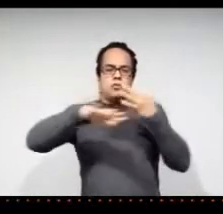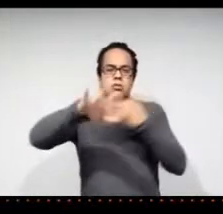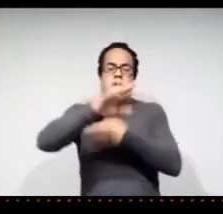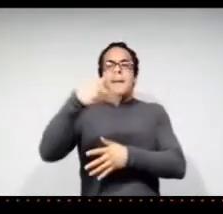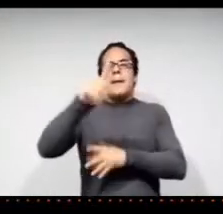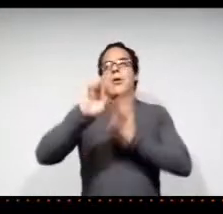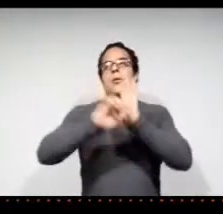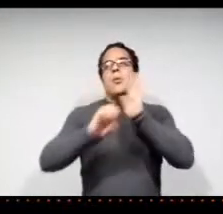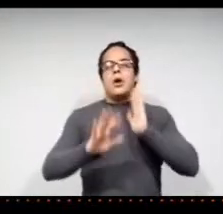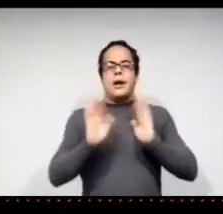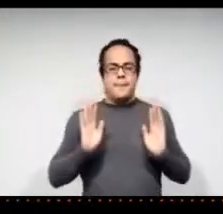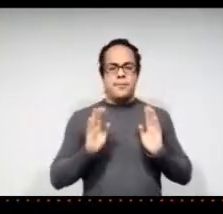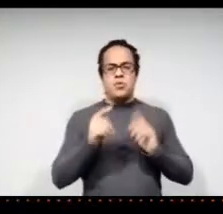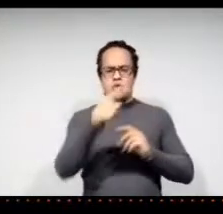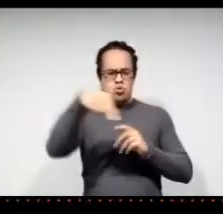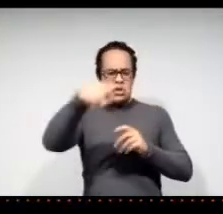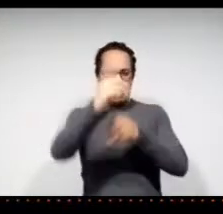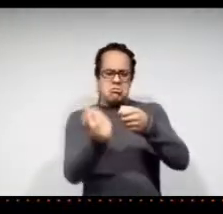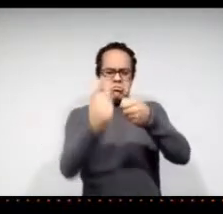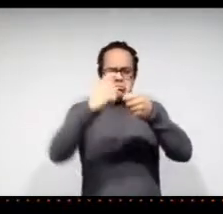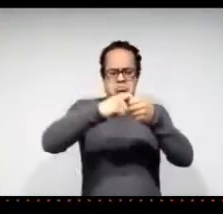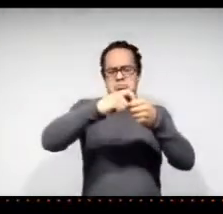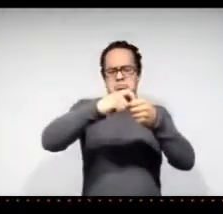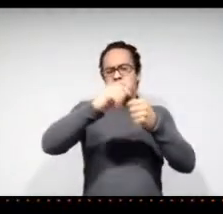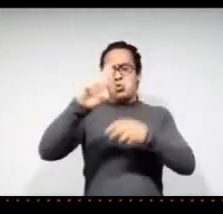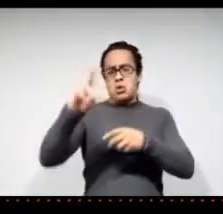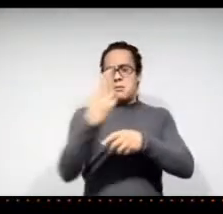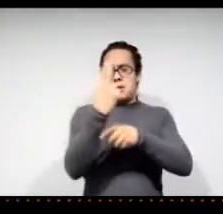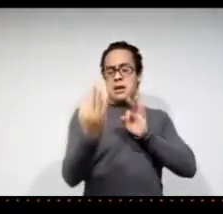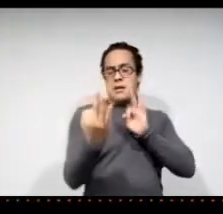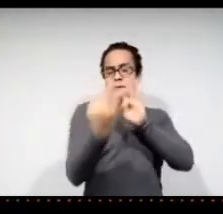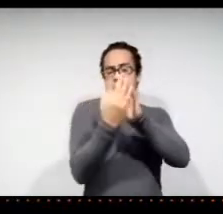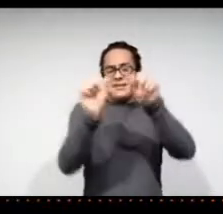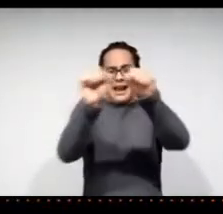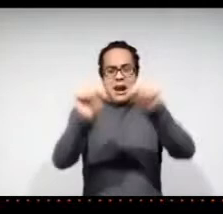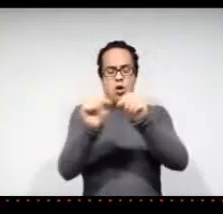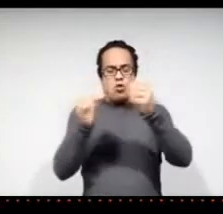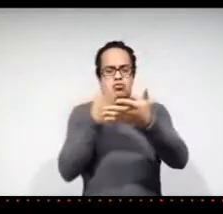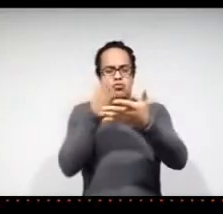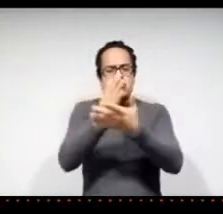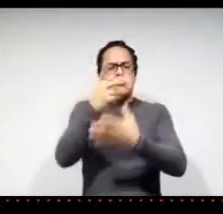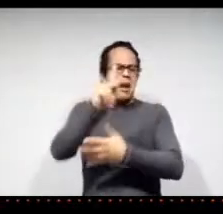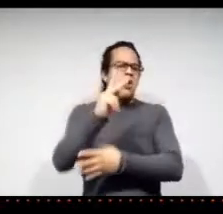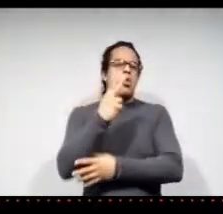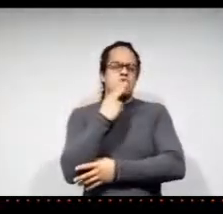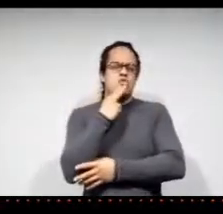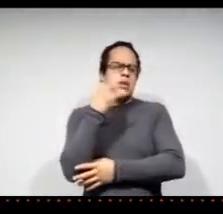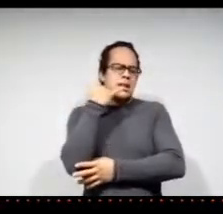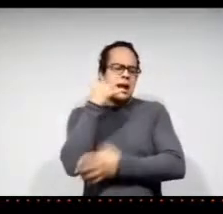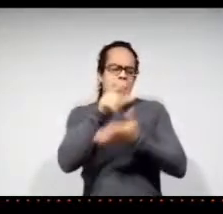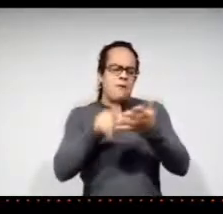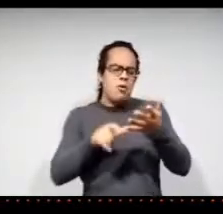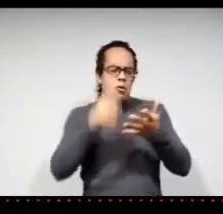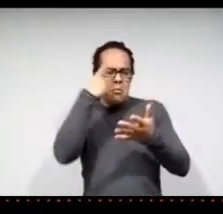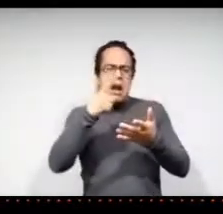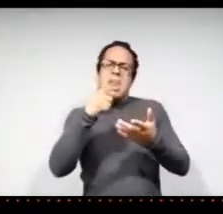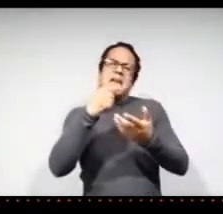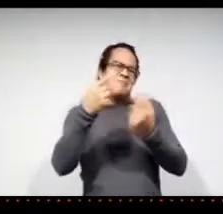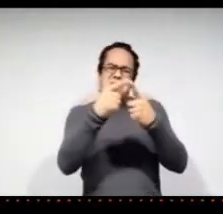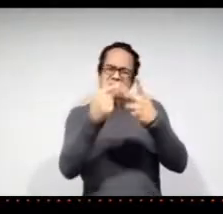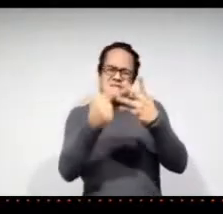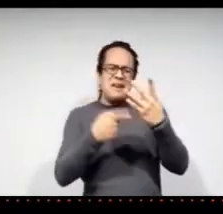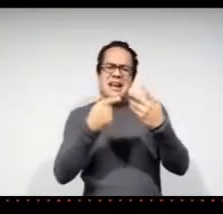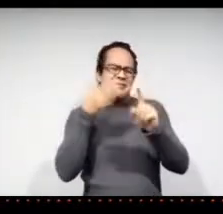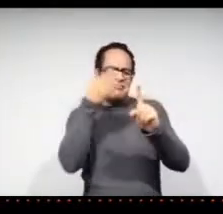bien puedes estar inscrito en una carrera presencial, usas los recursos digitales para muchísimas cosas. Entonces, se ha empezado